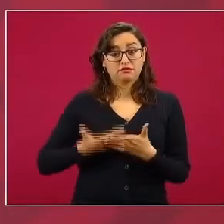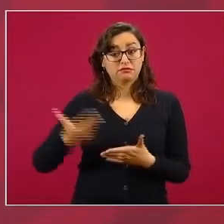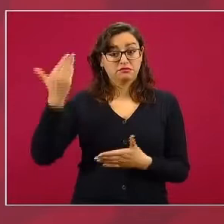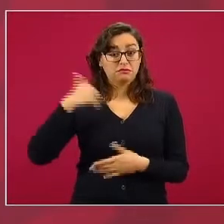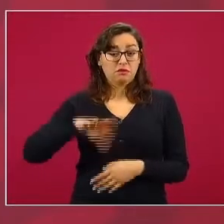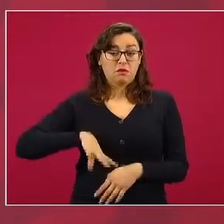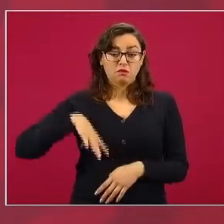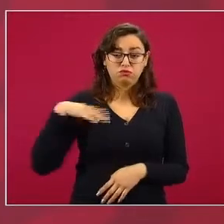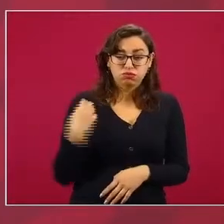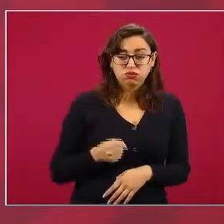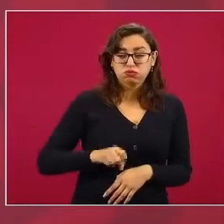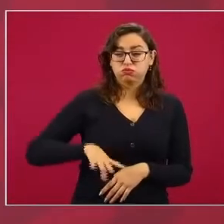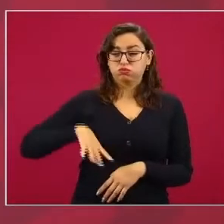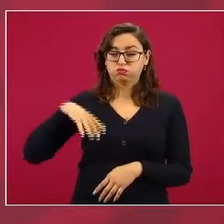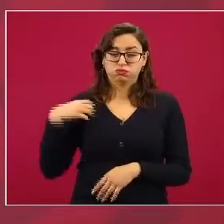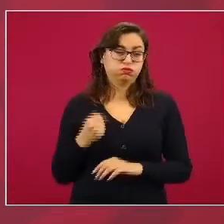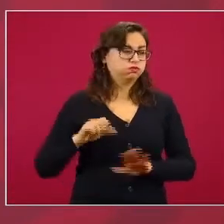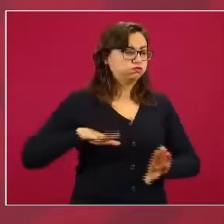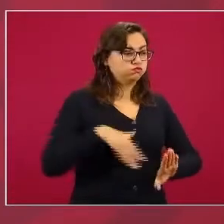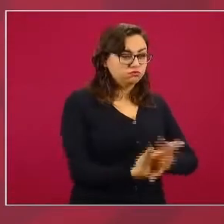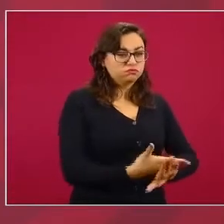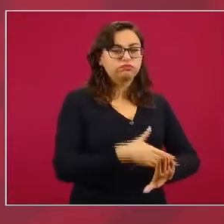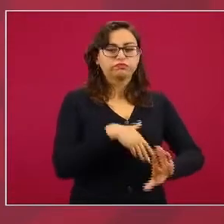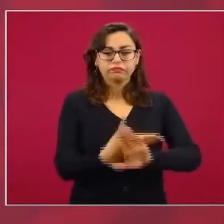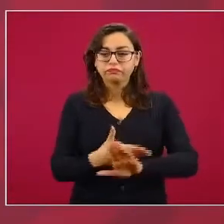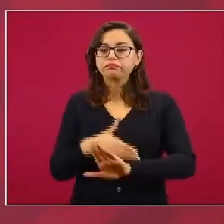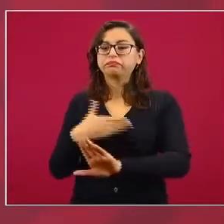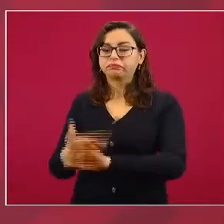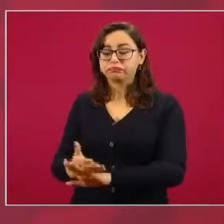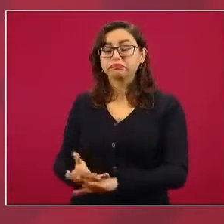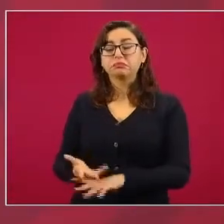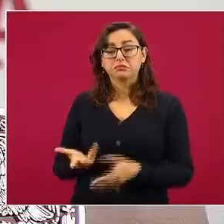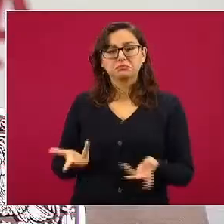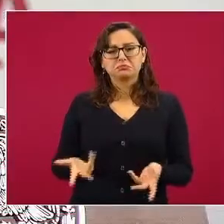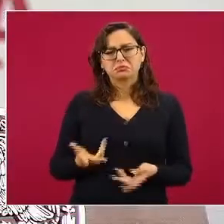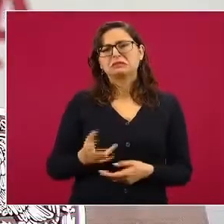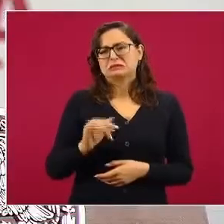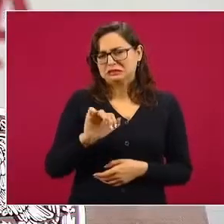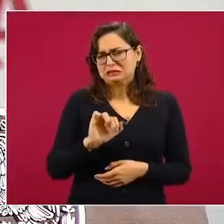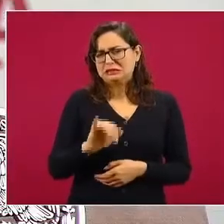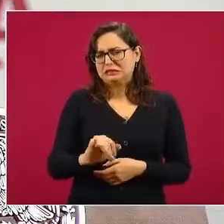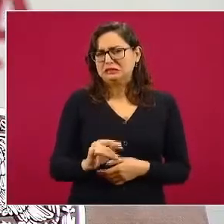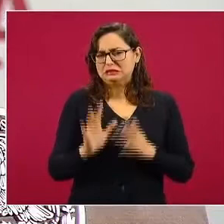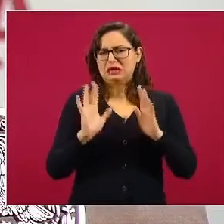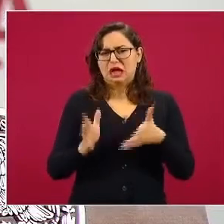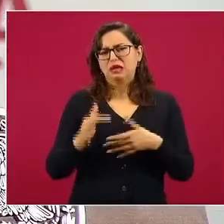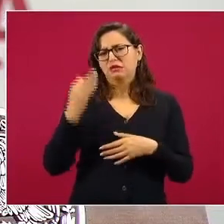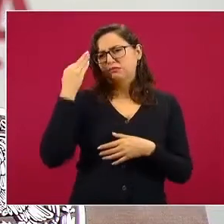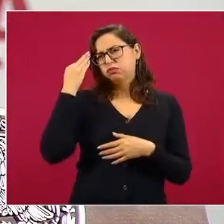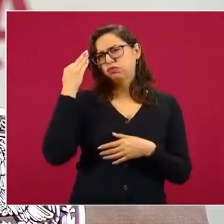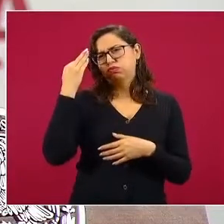y que ha pasado el tiempo, pero todavía